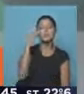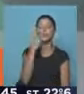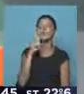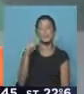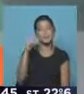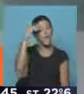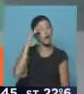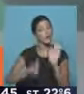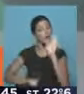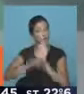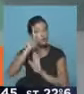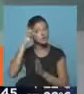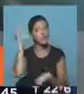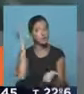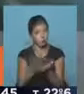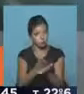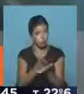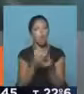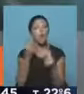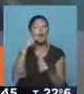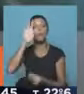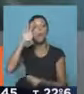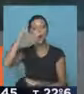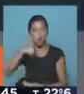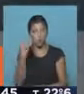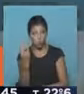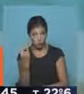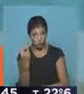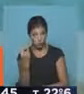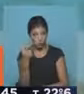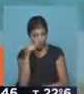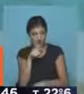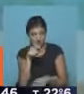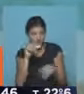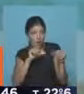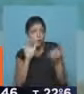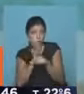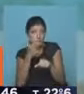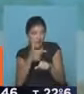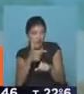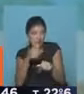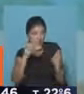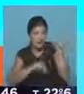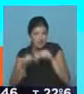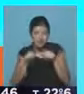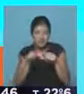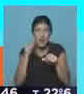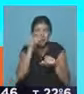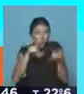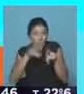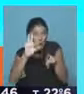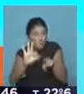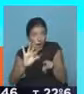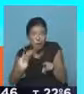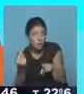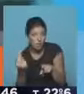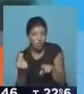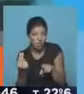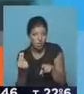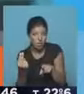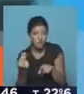del Norte a través de Naciones Unidas porque ha usado un arma química para matar a su propio hermano. Una. Dos, Kim